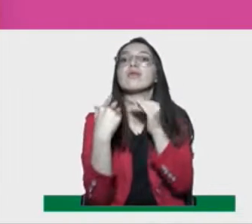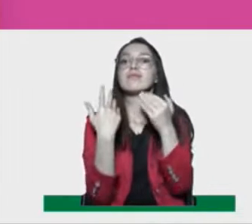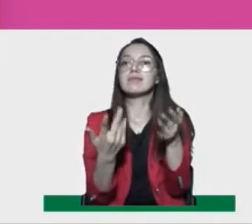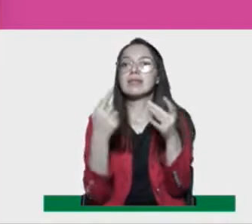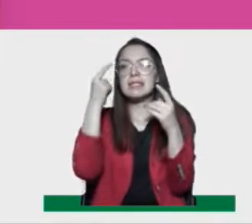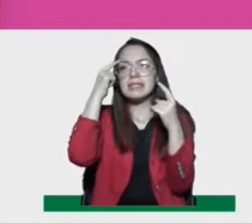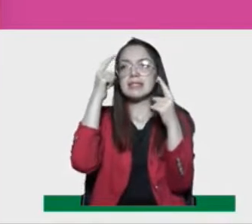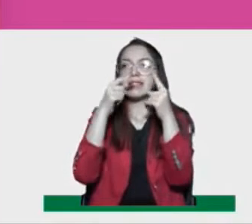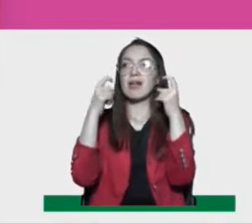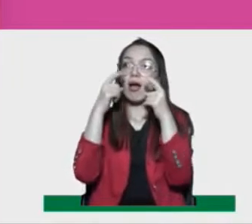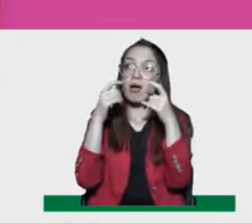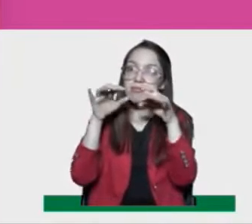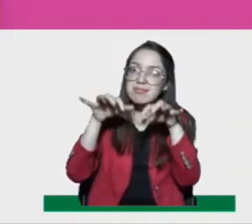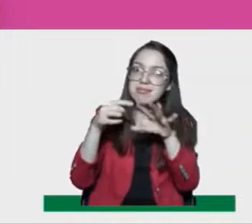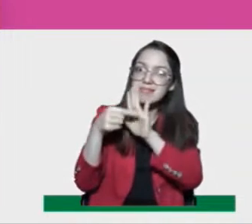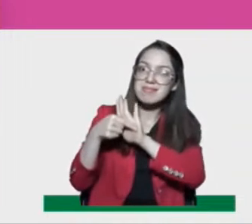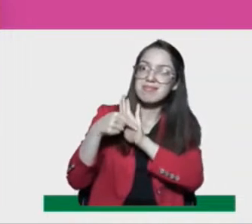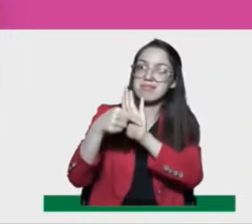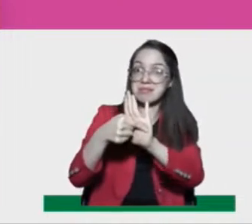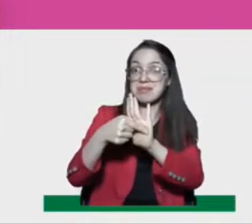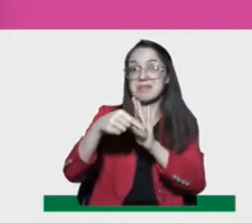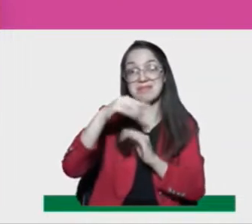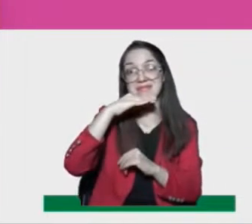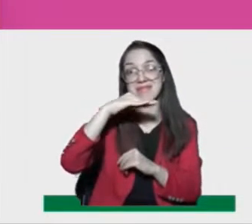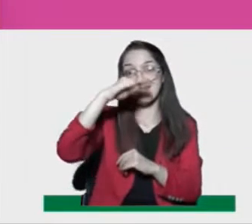momentos presentes en Medellín.